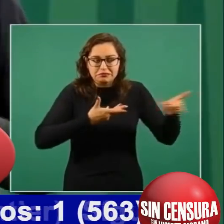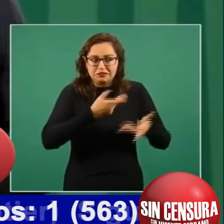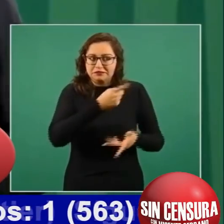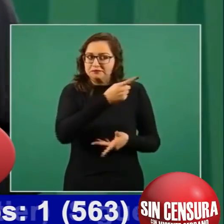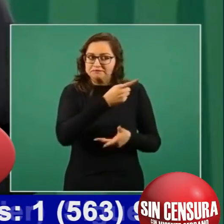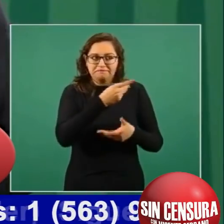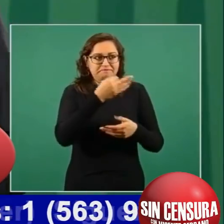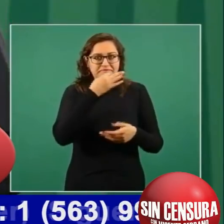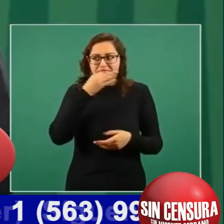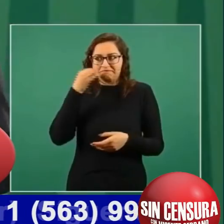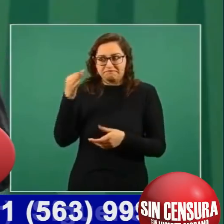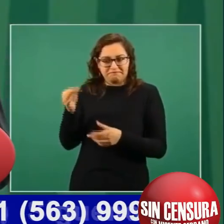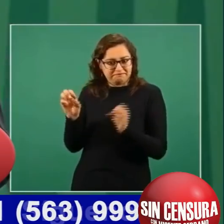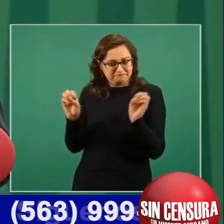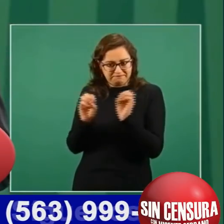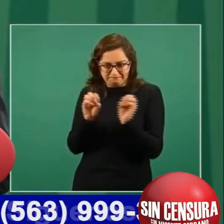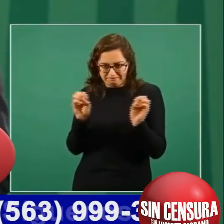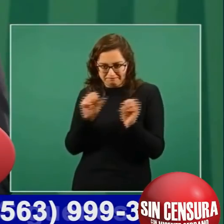Cuando